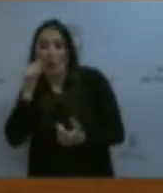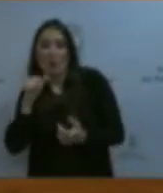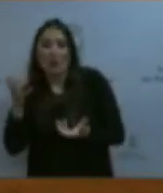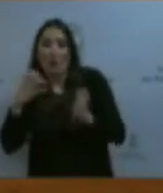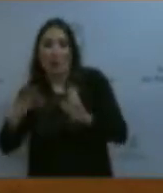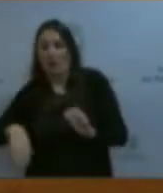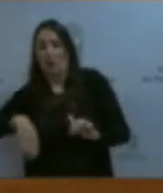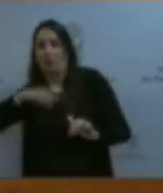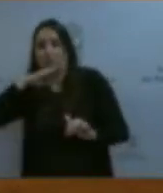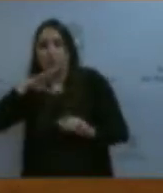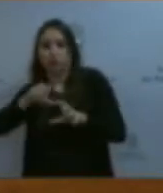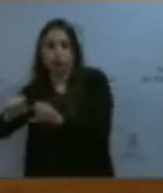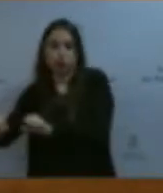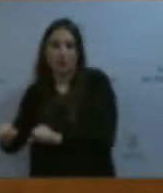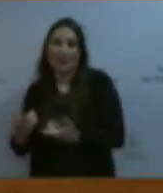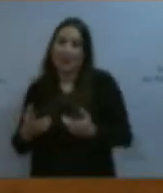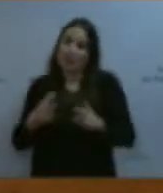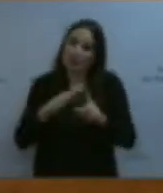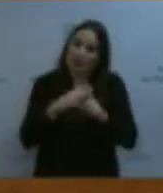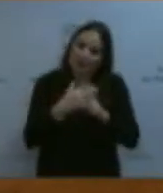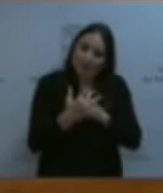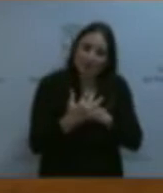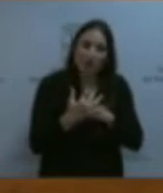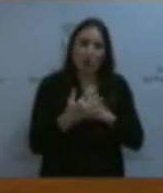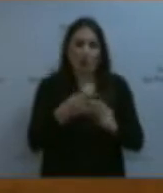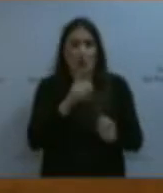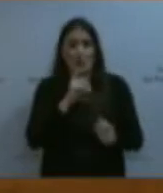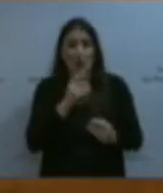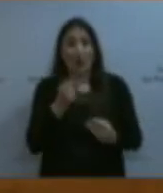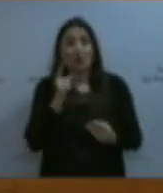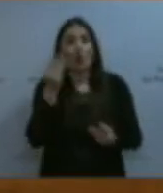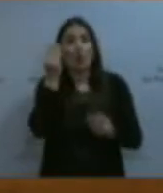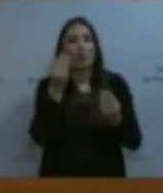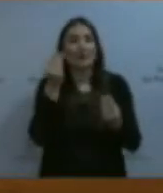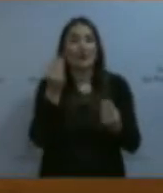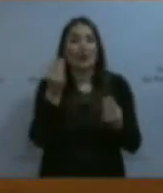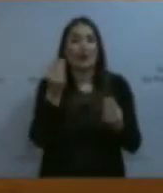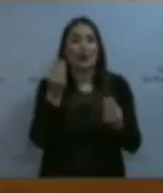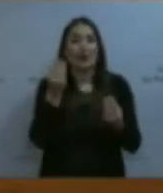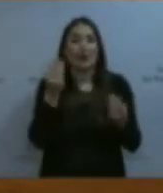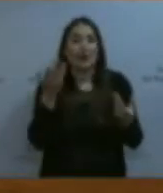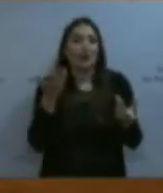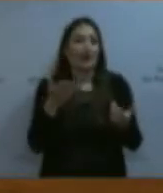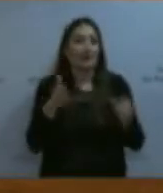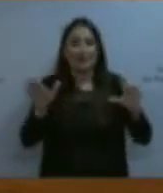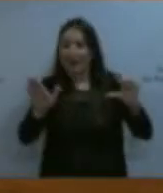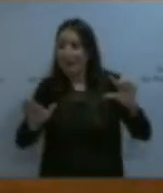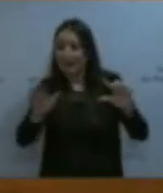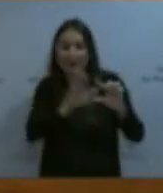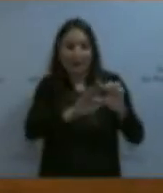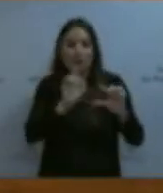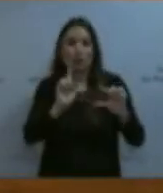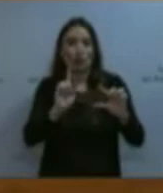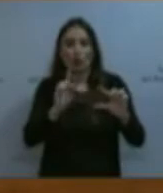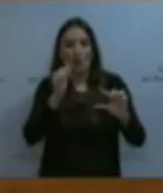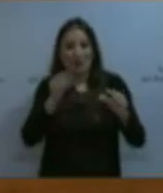poquitín más complejo que pensar solo en un pequeño rincón, y creemos que hay que